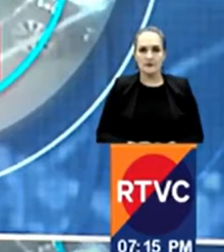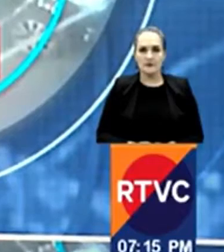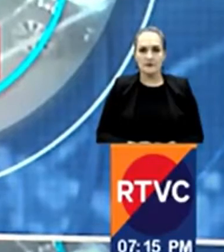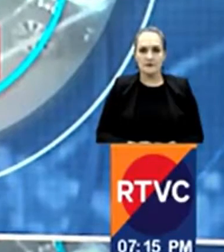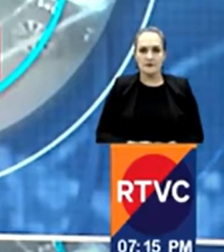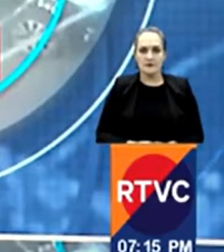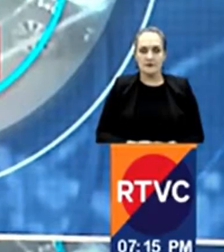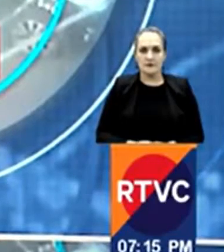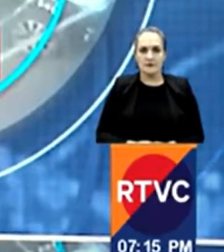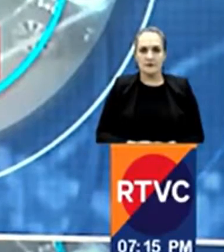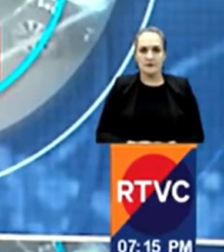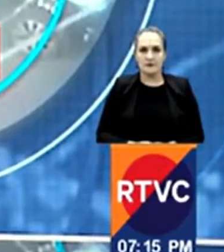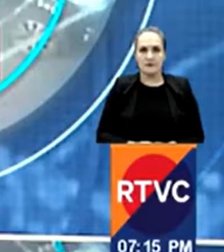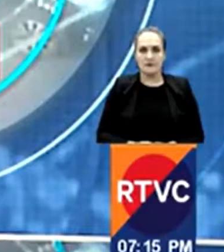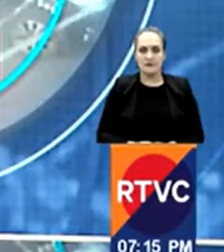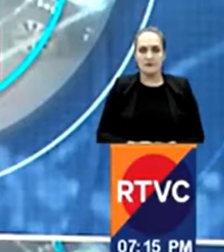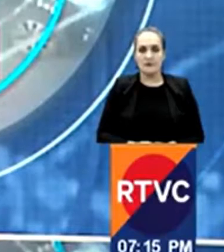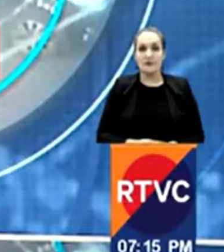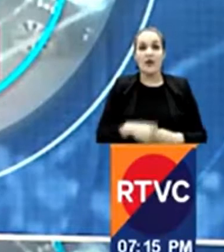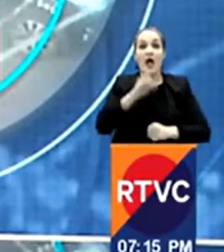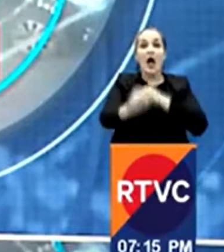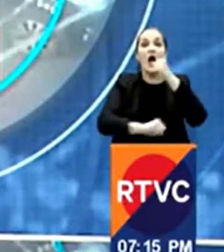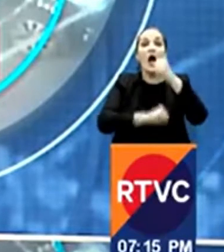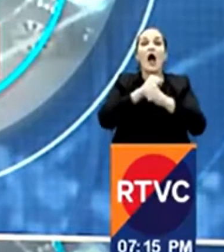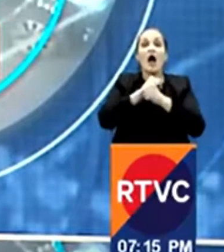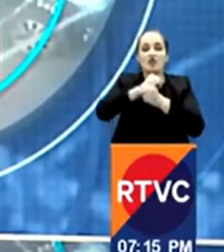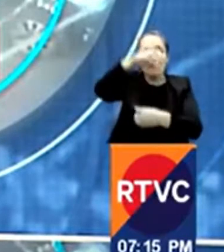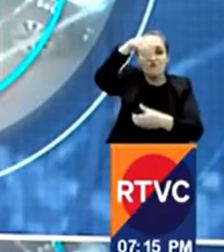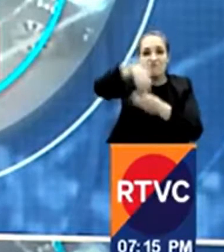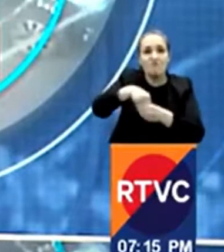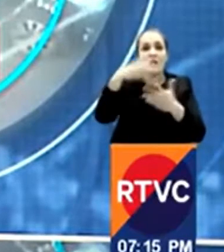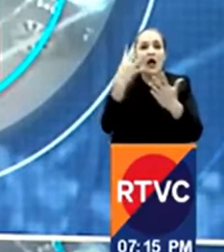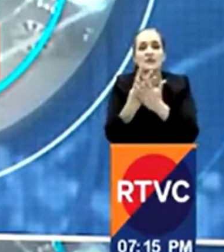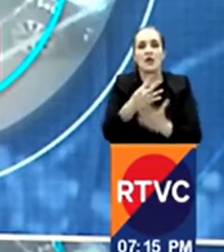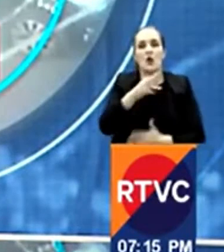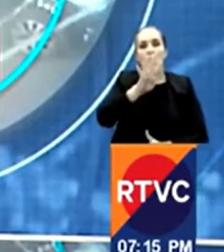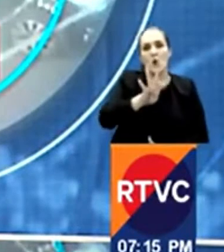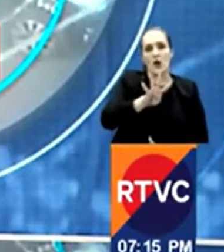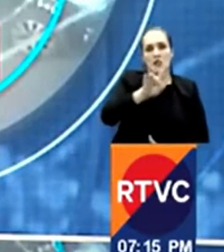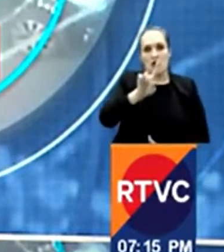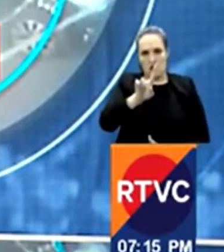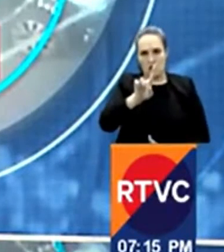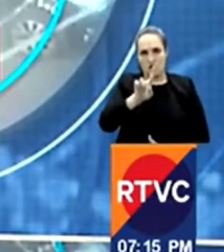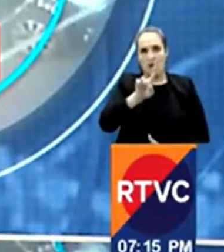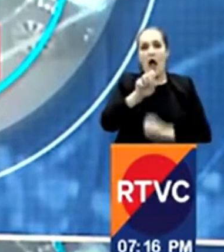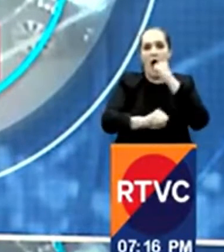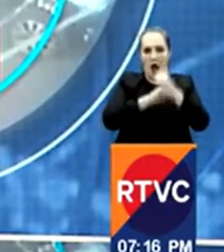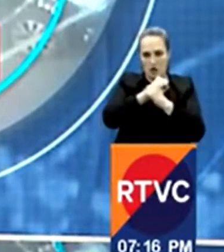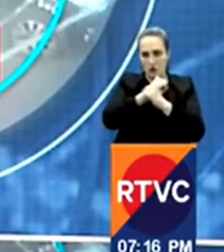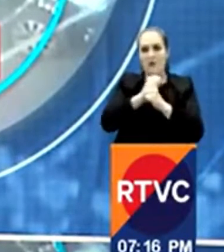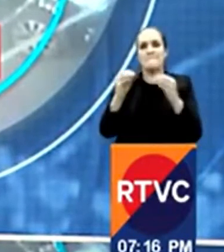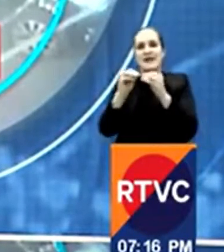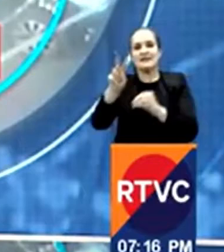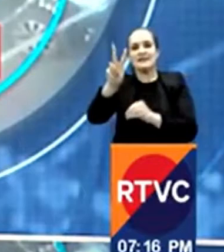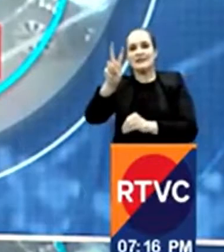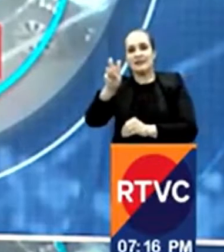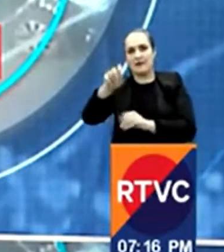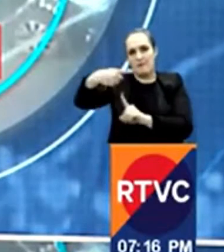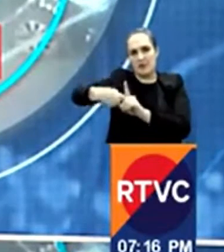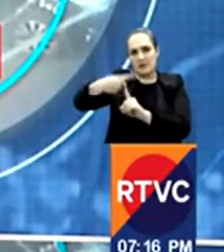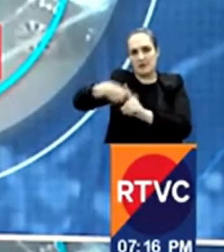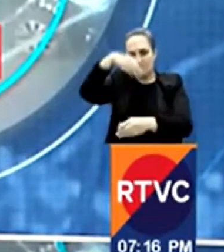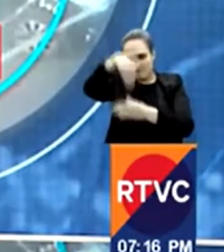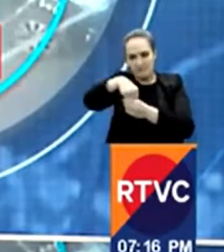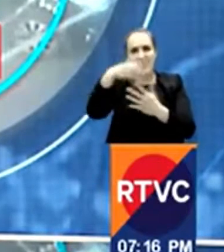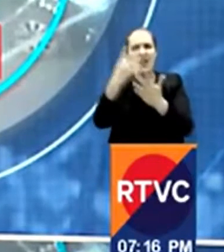A 41 años y 6 meses de prisión fueron condenados Paul Naranjo y Julián Ortegón por ser responsables del feminicidio